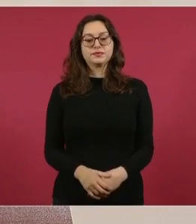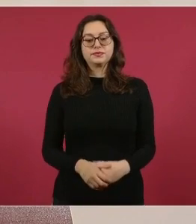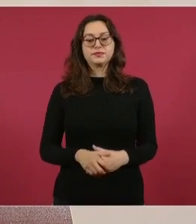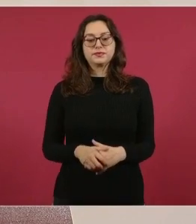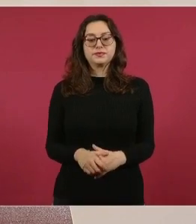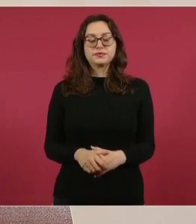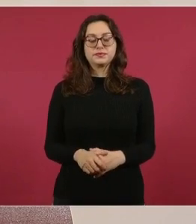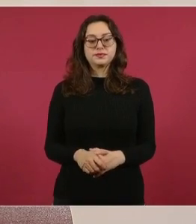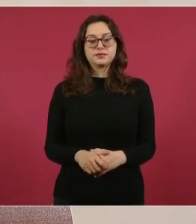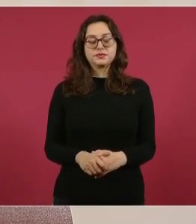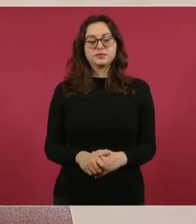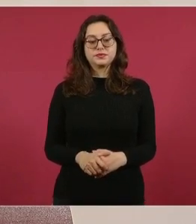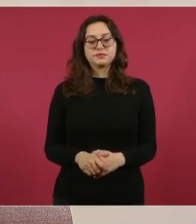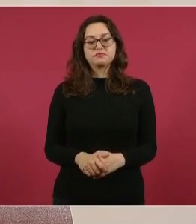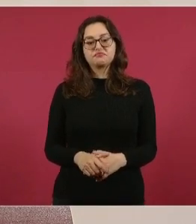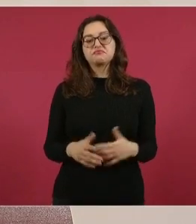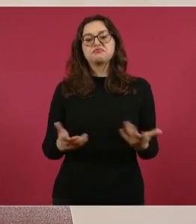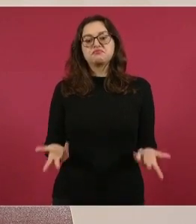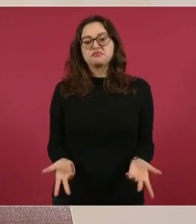resto del día